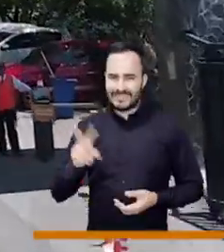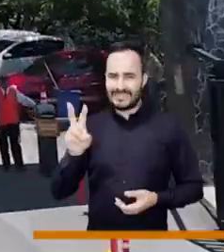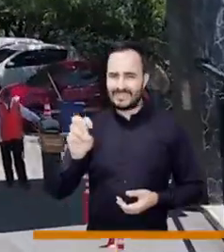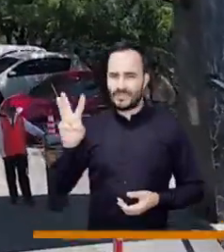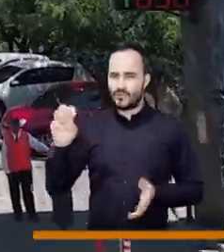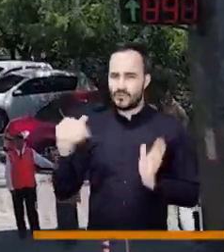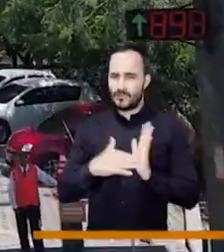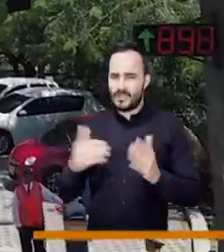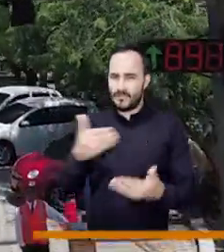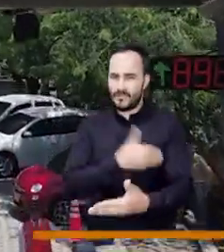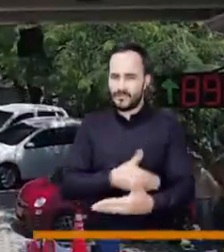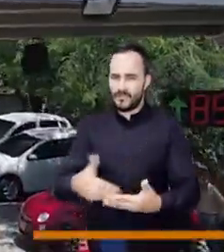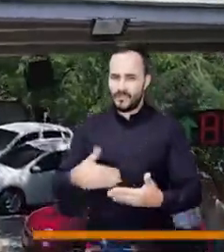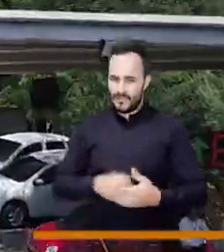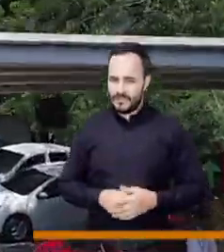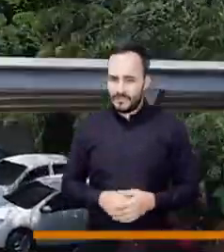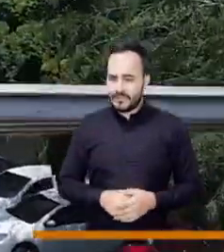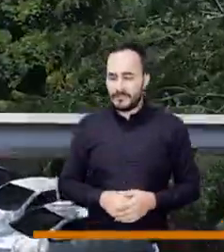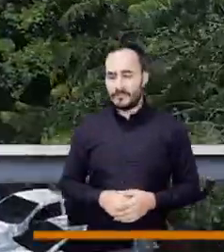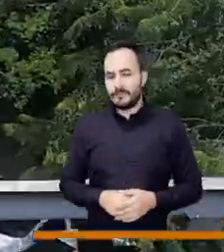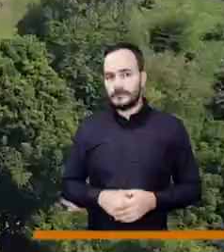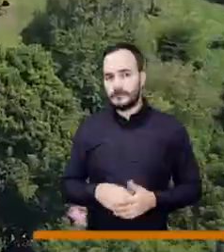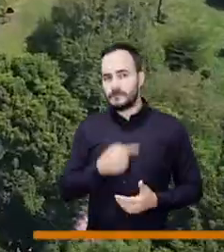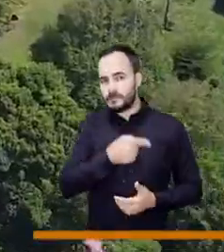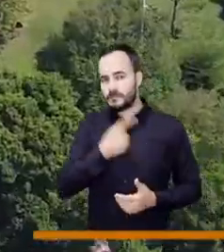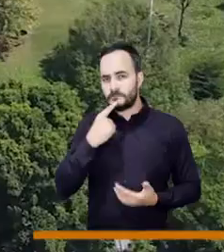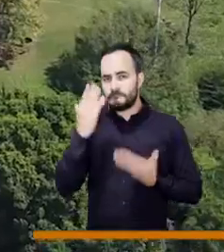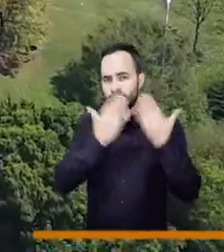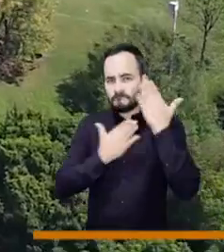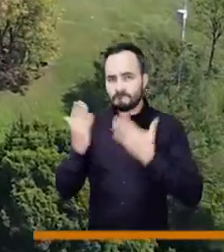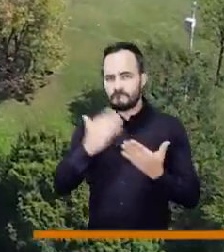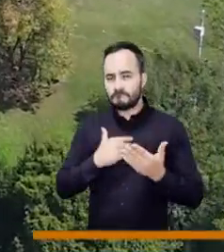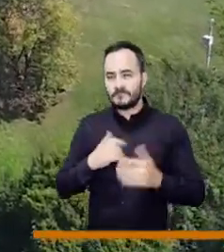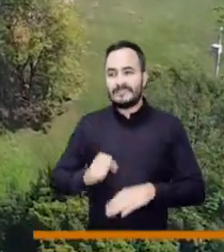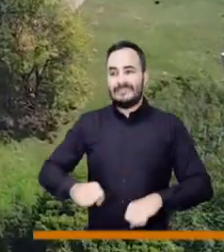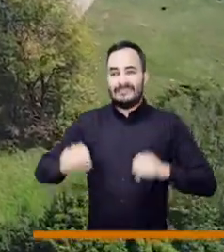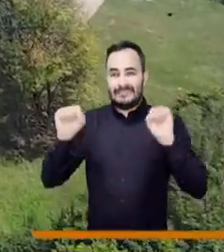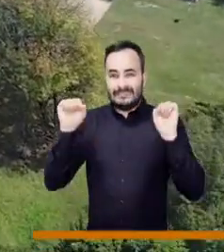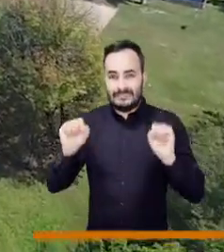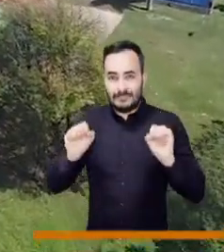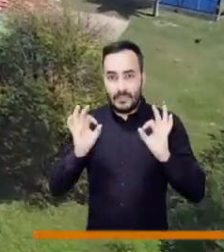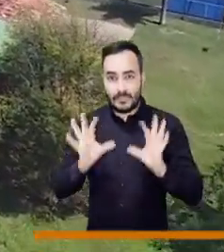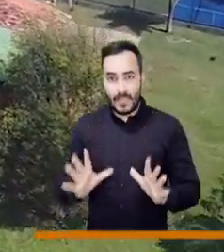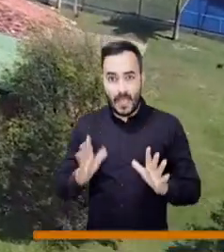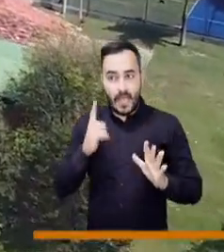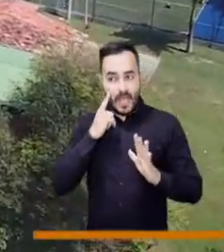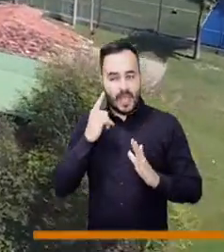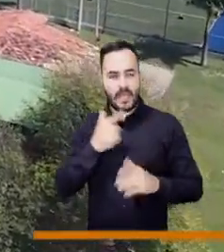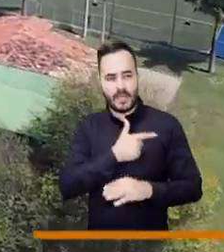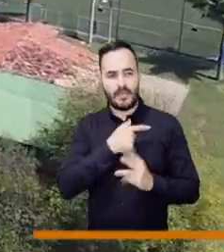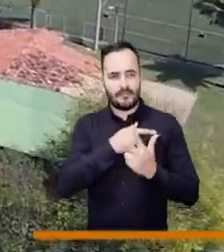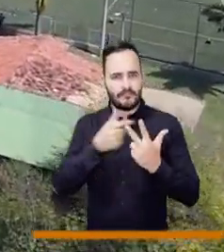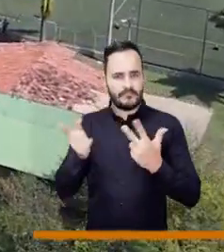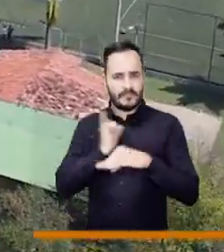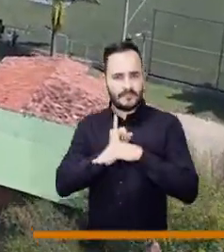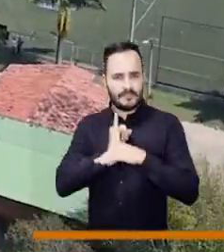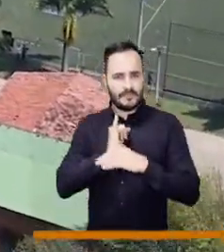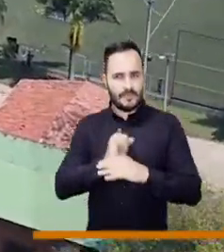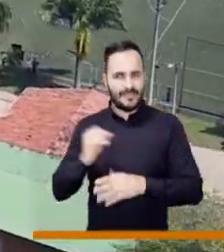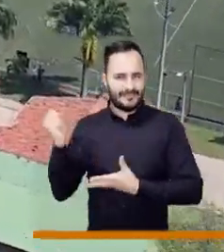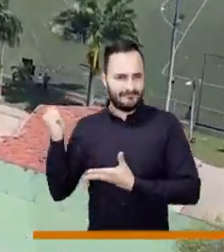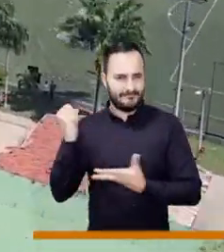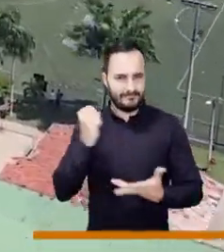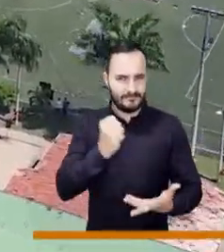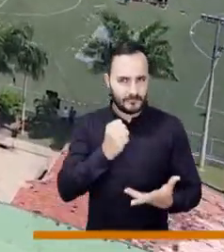que los 78 mil millones de pesos que eventualmente se iban a aprobar para las tres